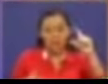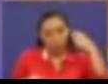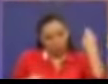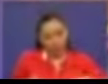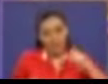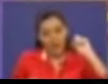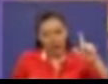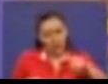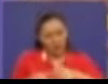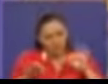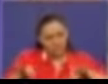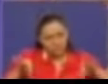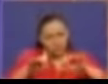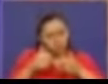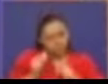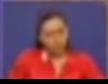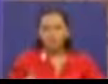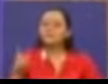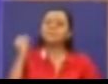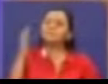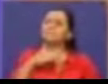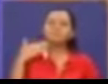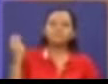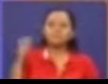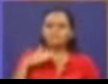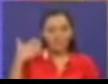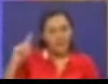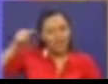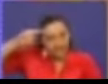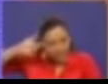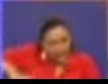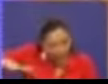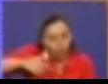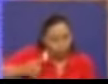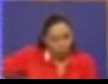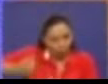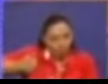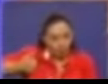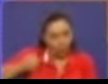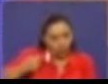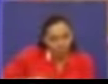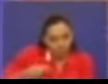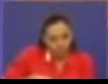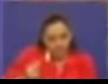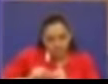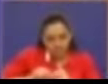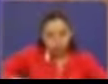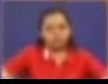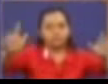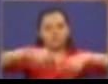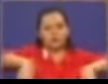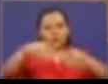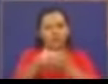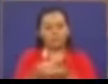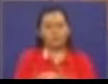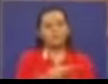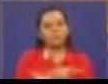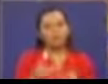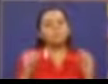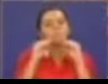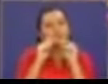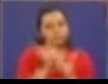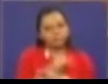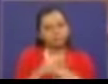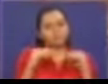está el Estado, para el impulso inicial. Aumenta la productividad y ya es un círculo virtuoso. Mayor productividad,